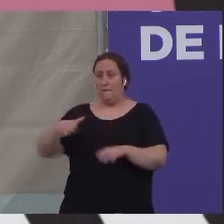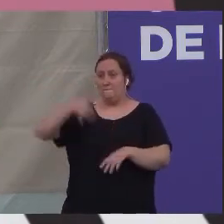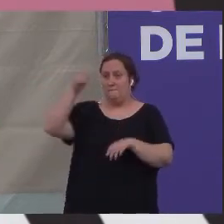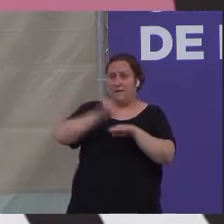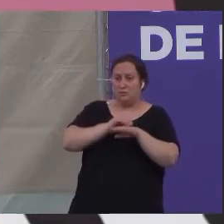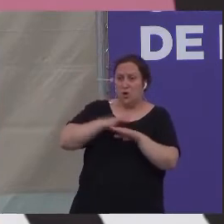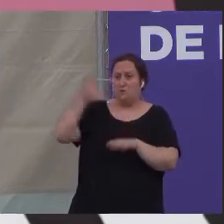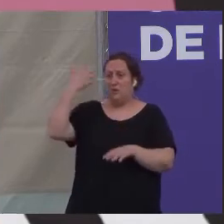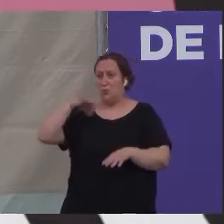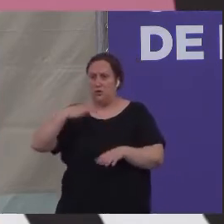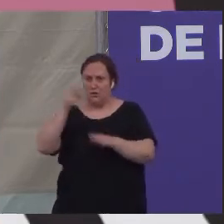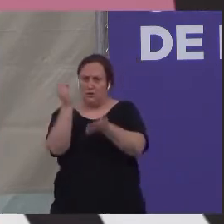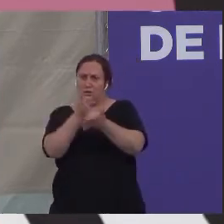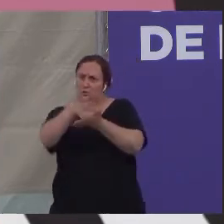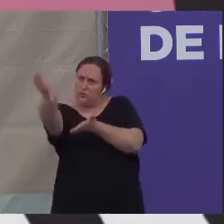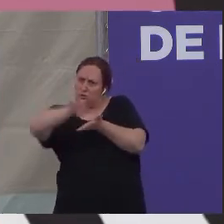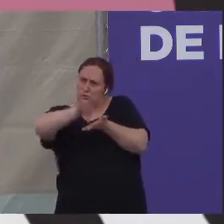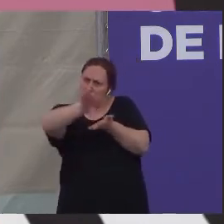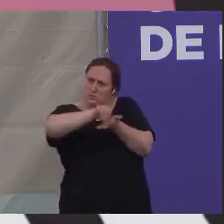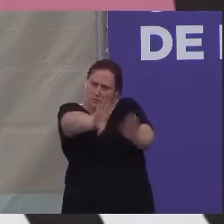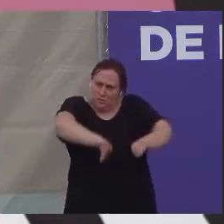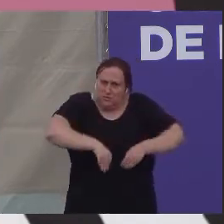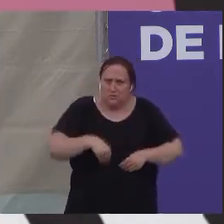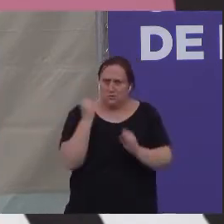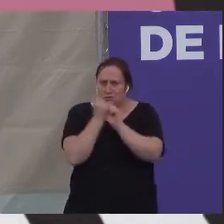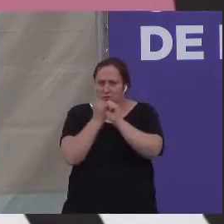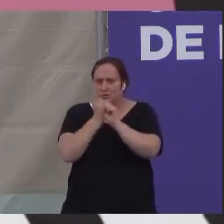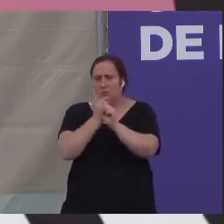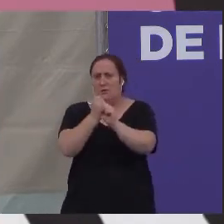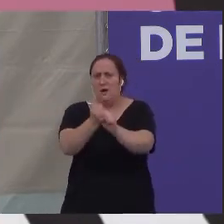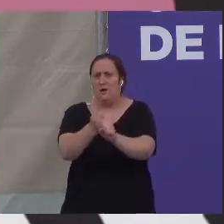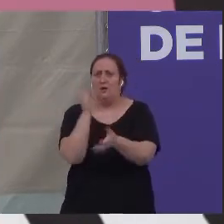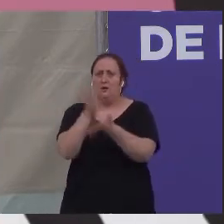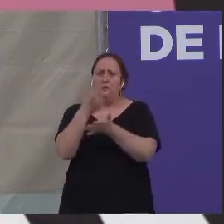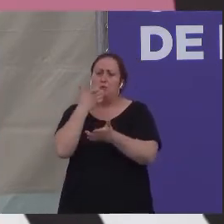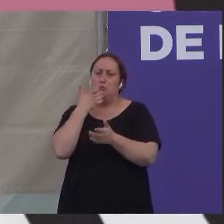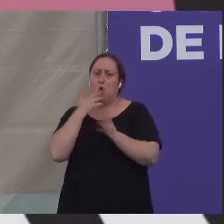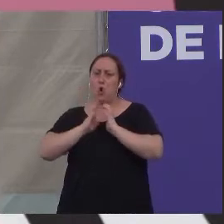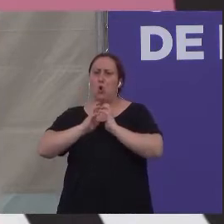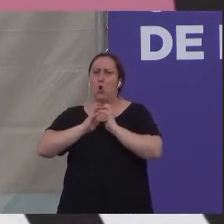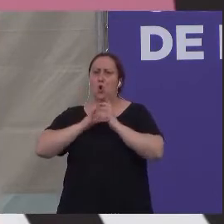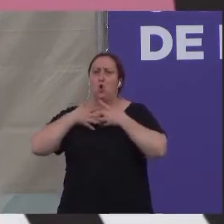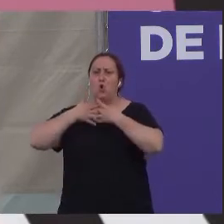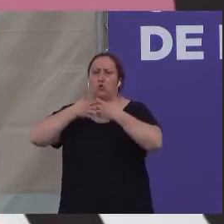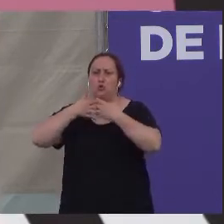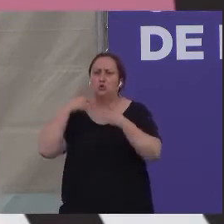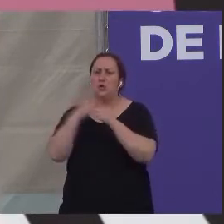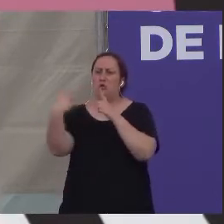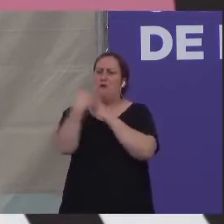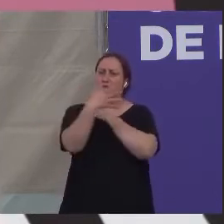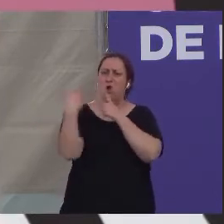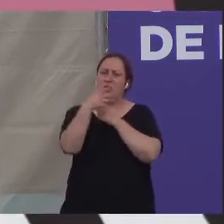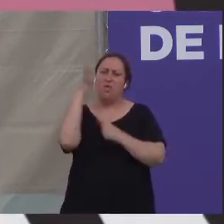Podem asumimos para seguir trabajando. Y son retos que tienen que ver con la lucha contra la violencia contra las